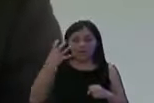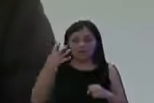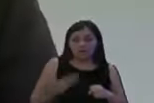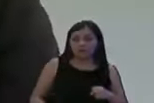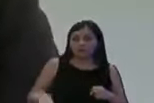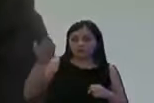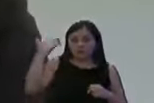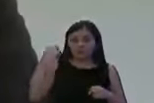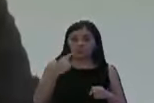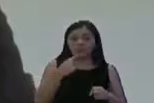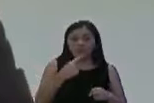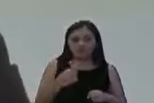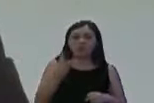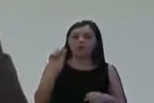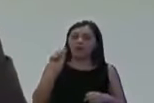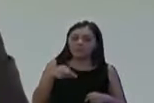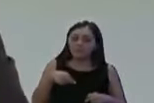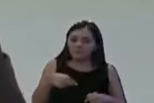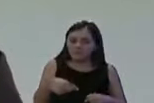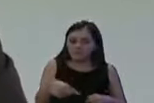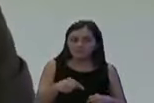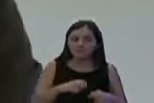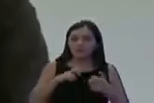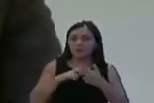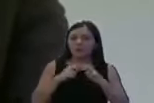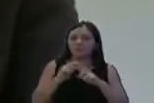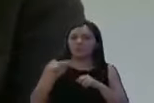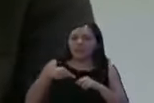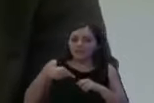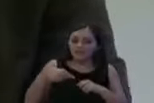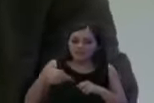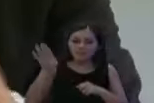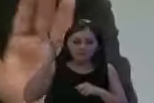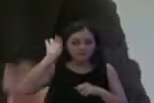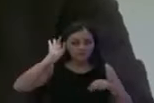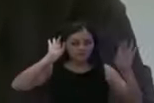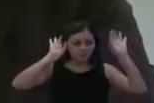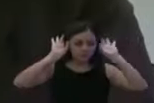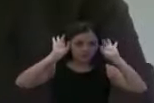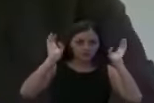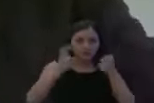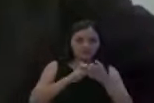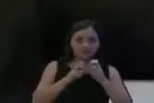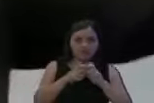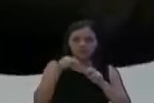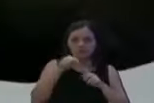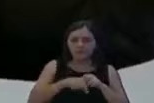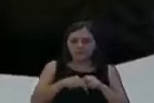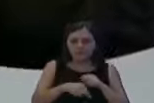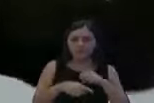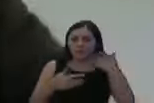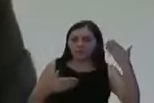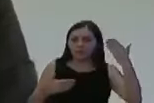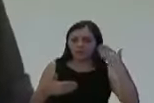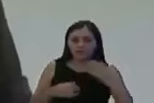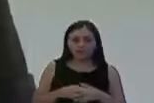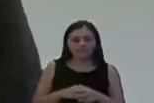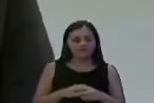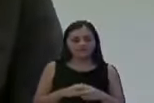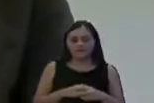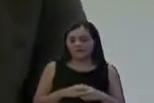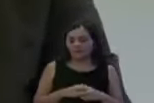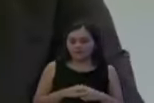tiempos duros porque hay conspiraciones en marcha Nadie puede creer que las marchas solo son por protestar contra el